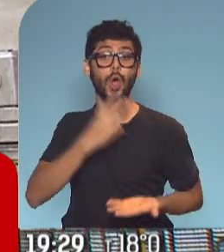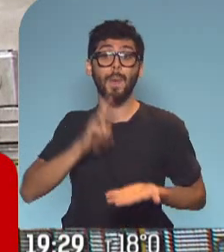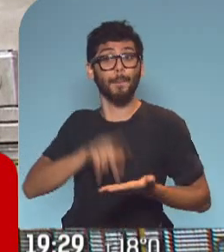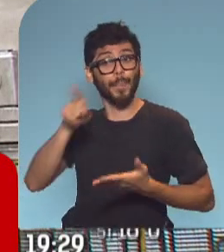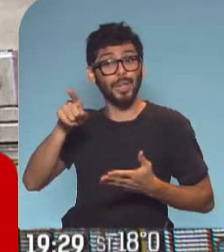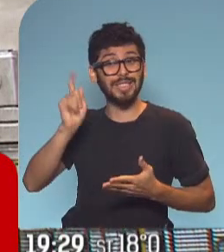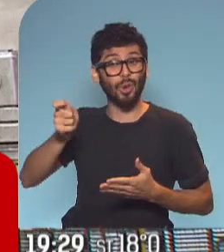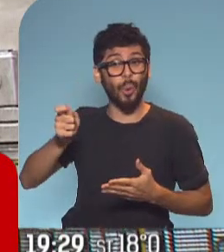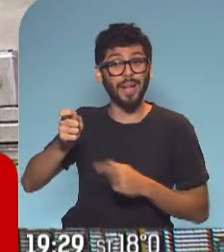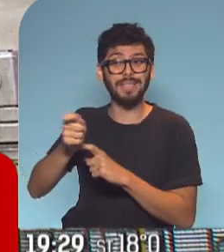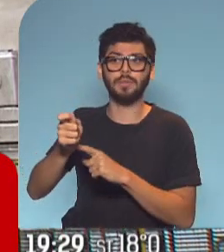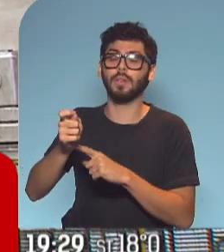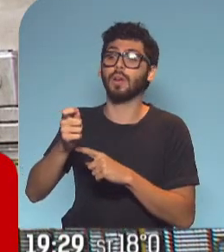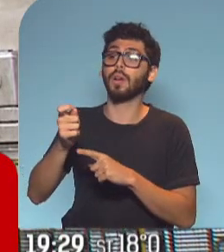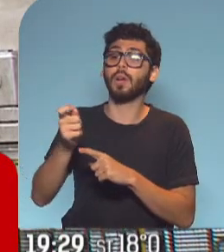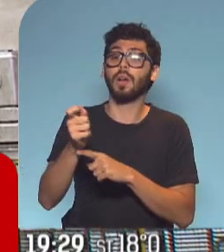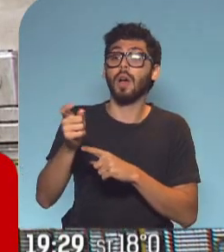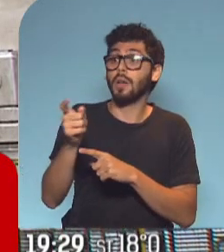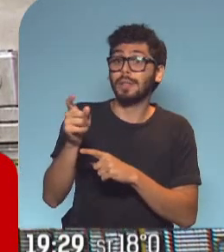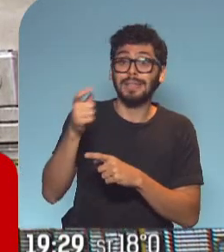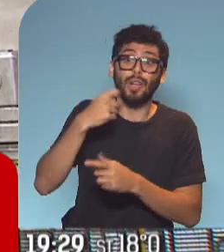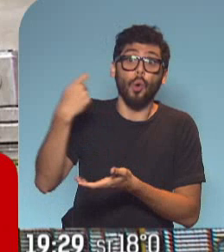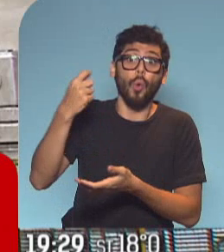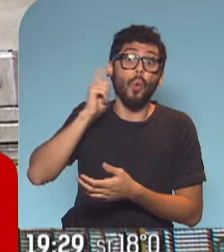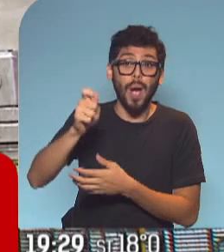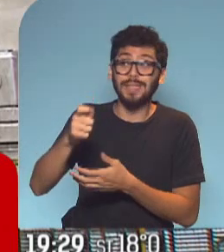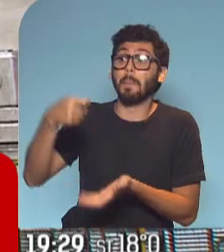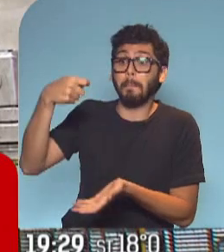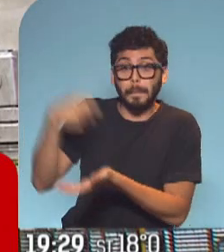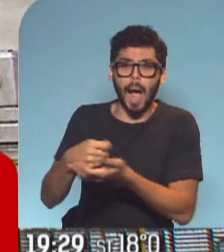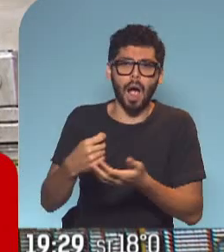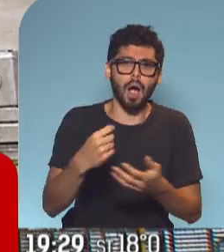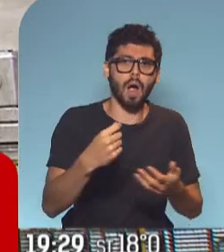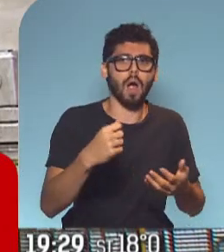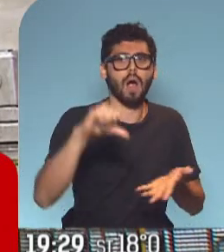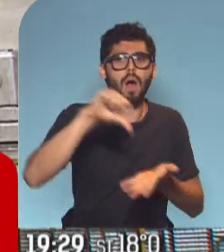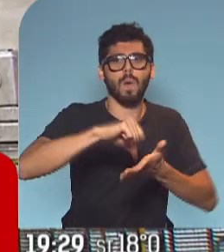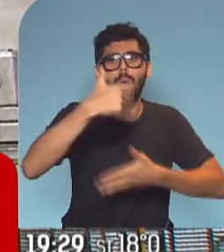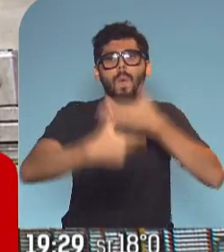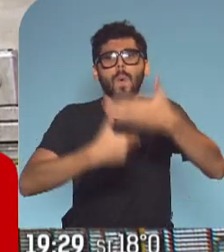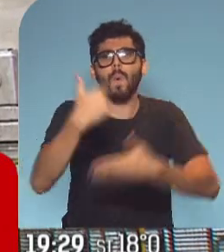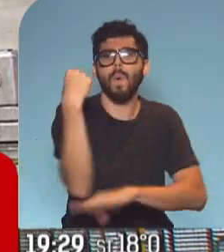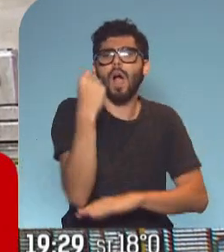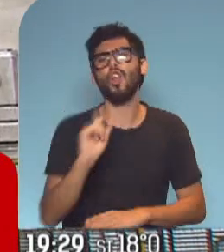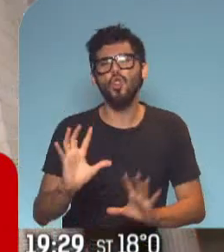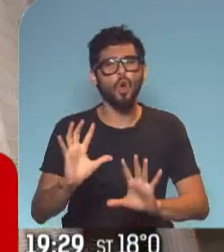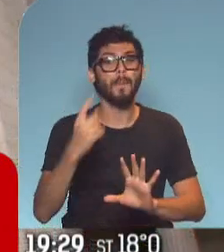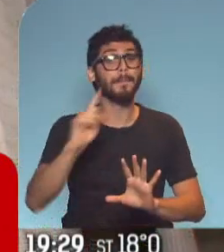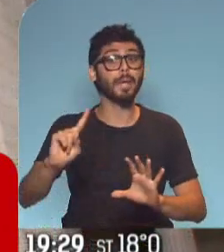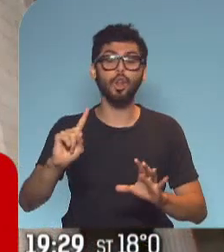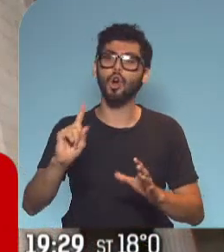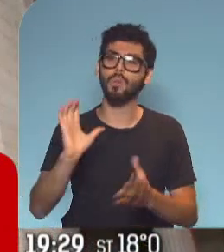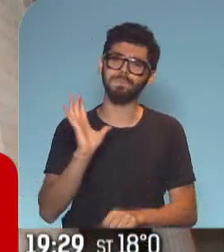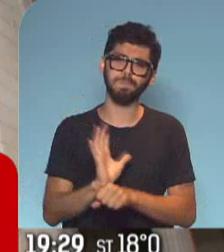recaudación fiscal va a crecer en forma exponencial pero sí va a tener un alto contenido político y simbólico